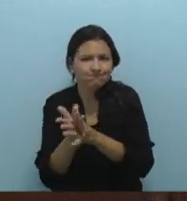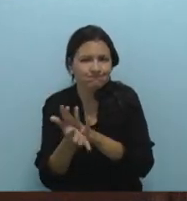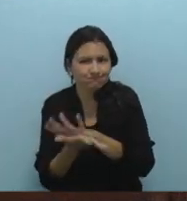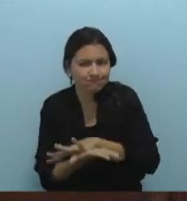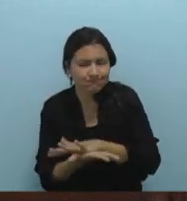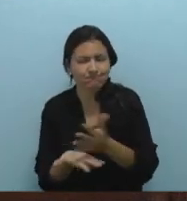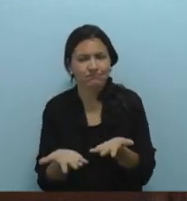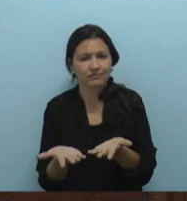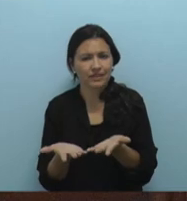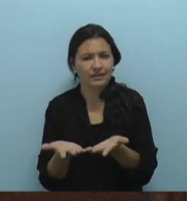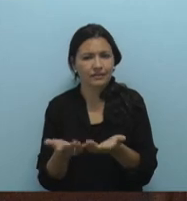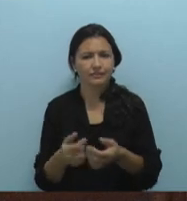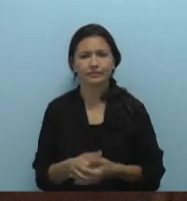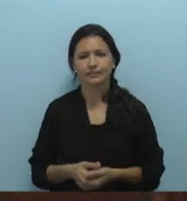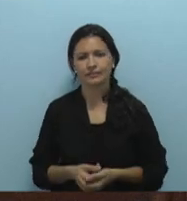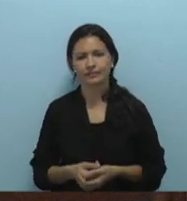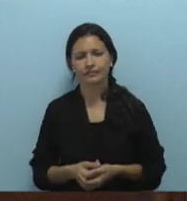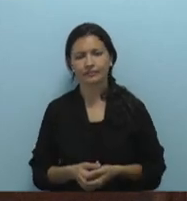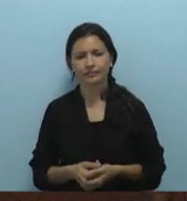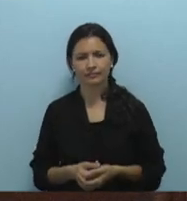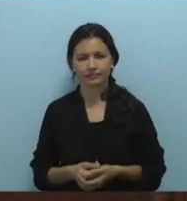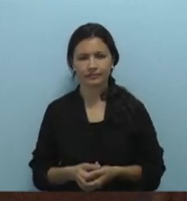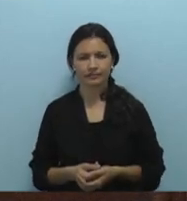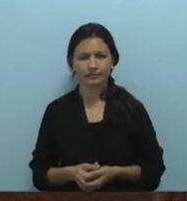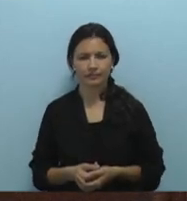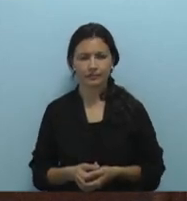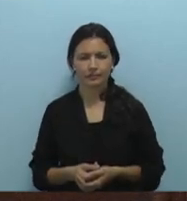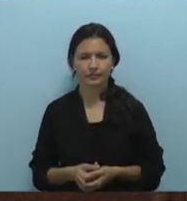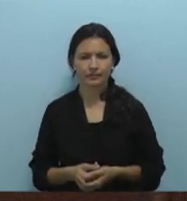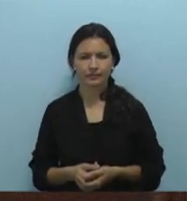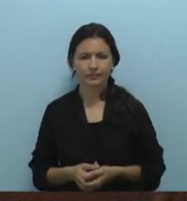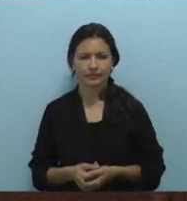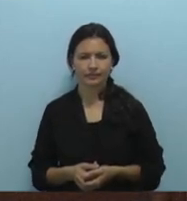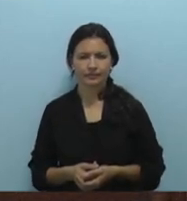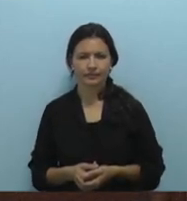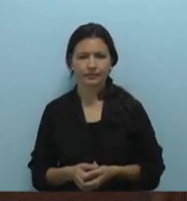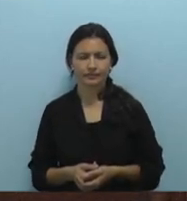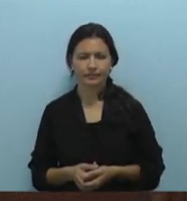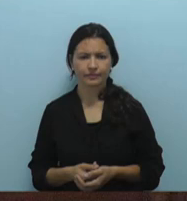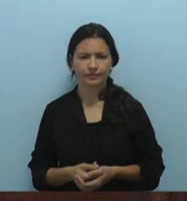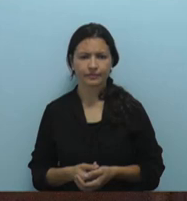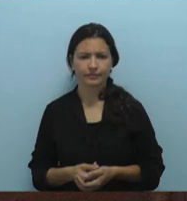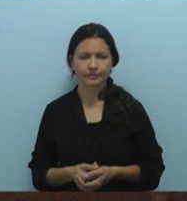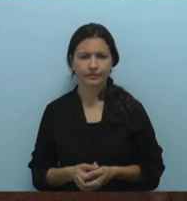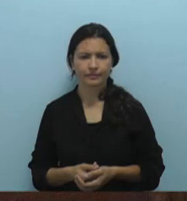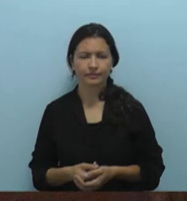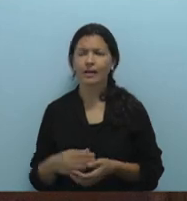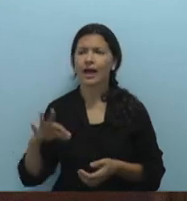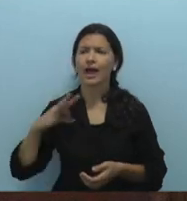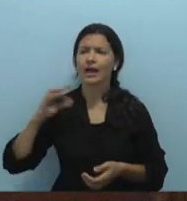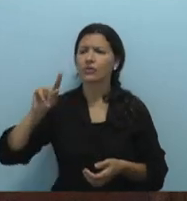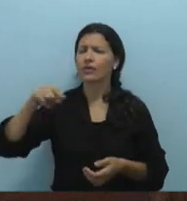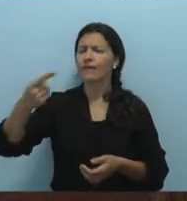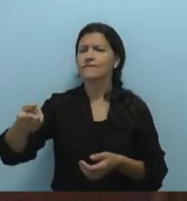solo se cubriría lo que se proyectó para este año, para el año 2024. Y esto es